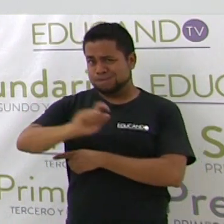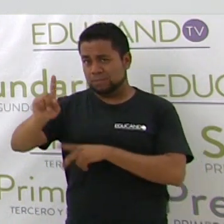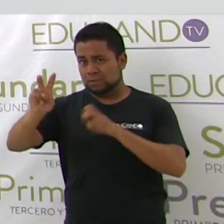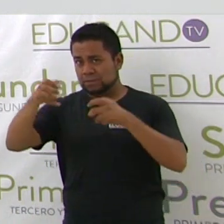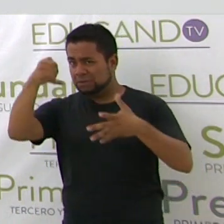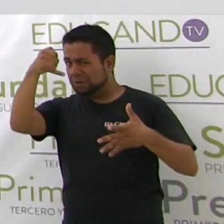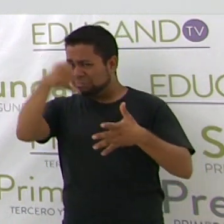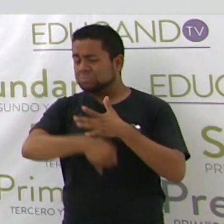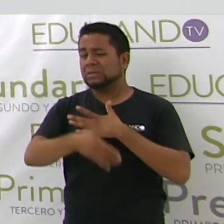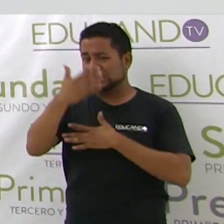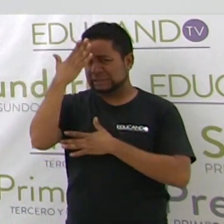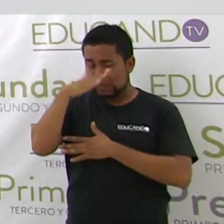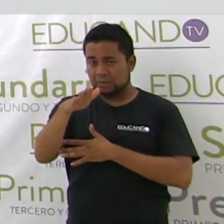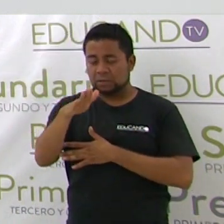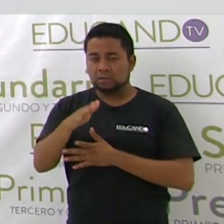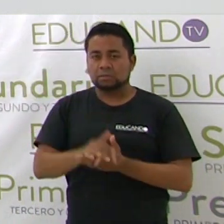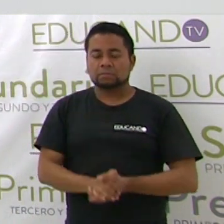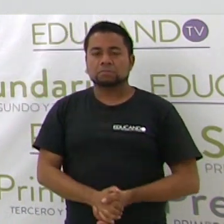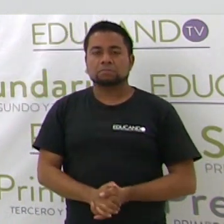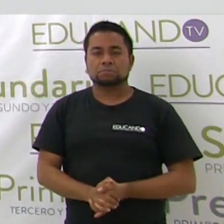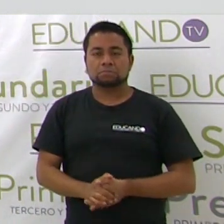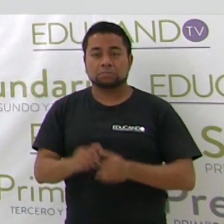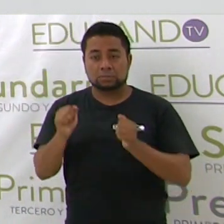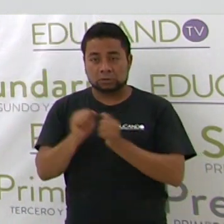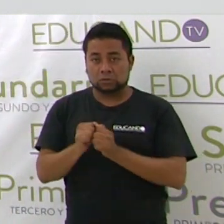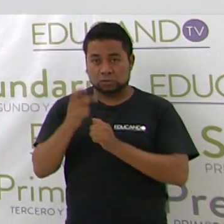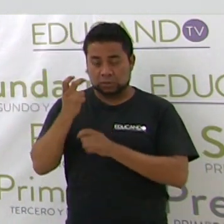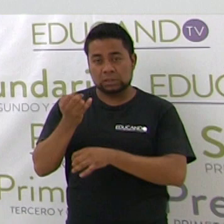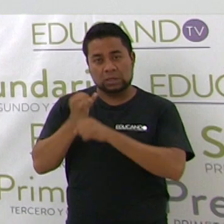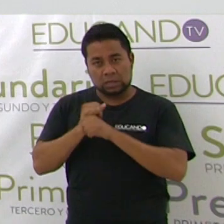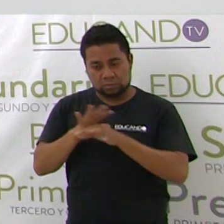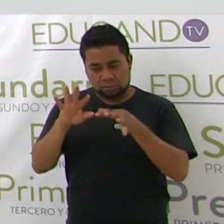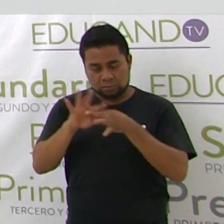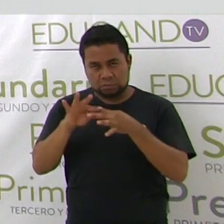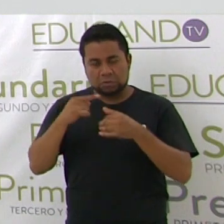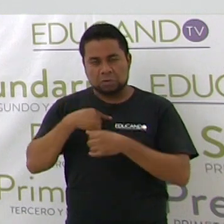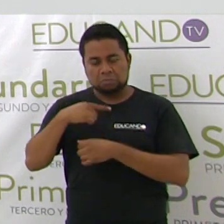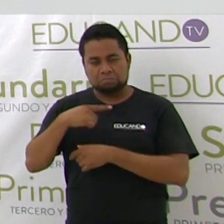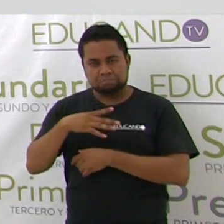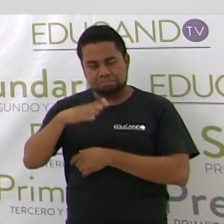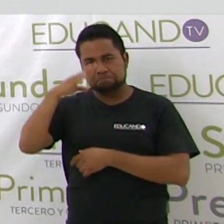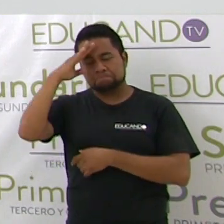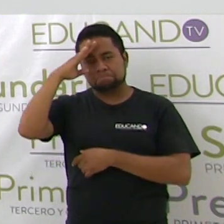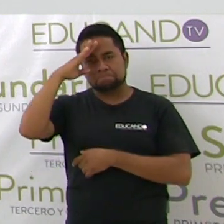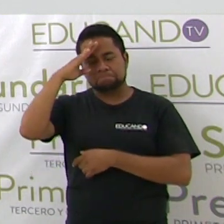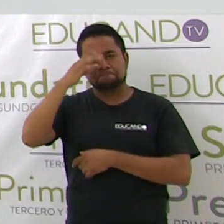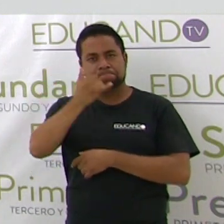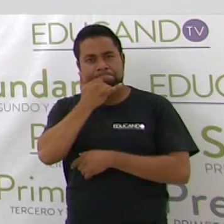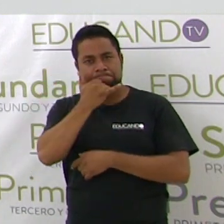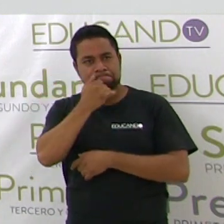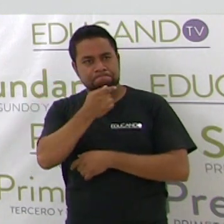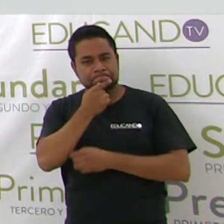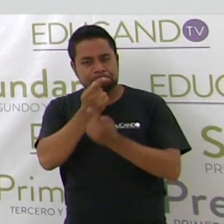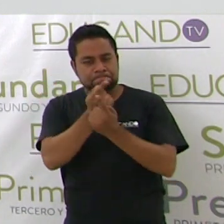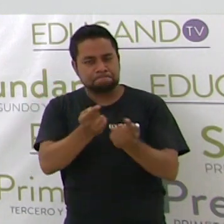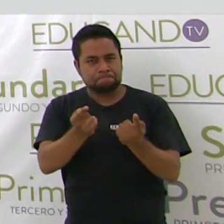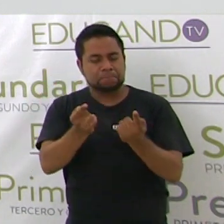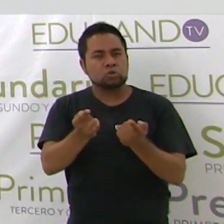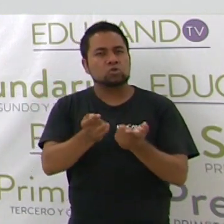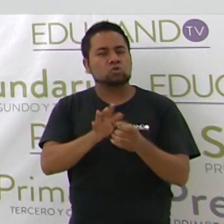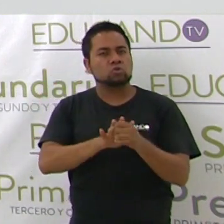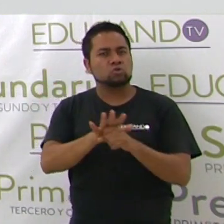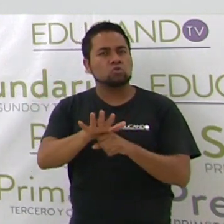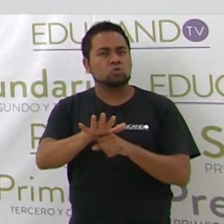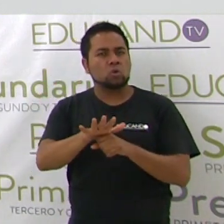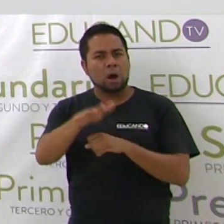ese tema. Así que a partir de esto, yo me pregunté, bueno, ¿y en qué son expertos los niños? ¿Qué